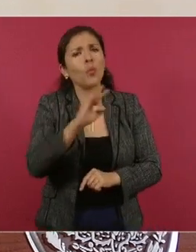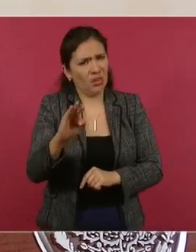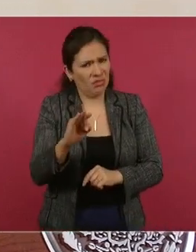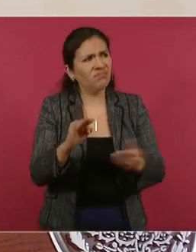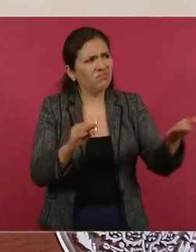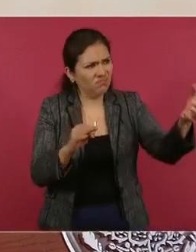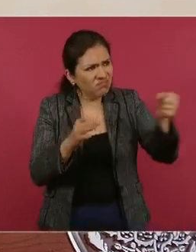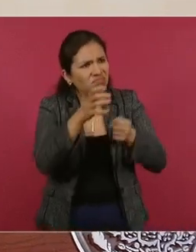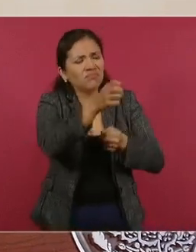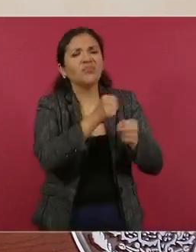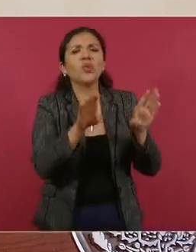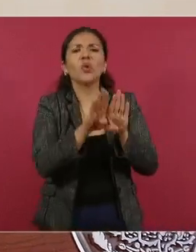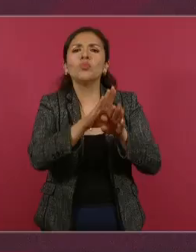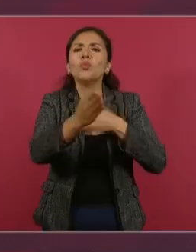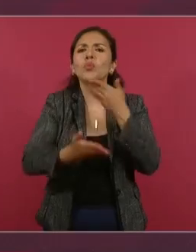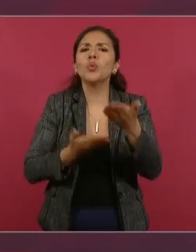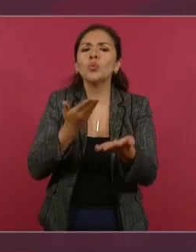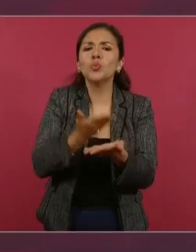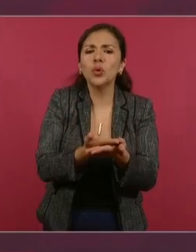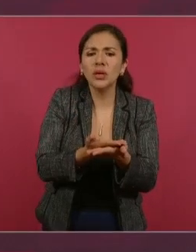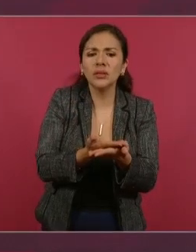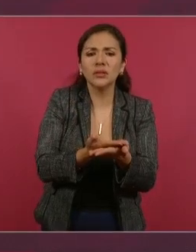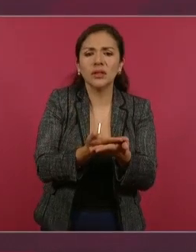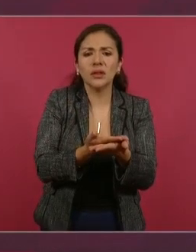proponer también.